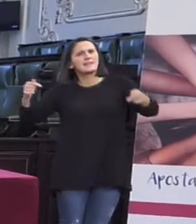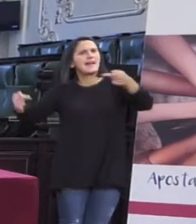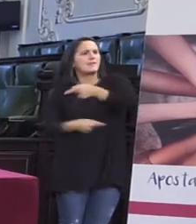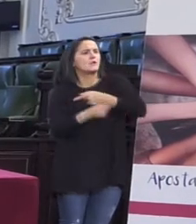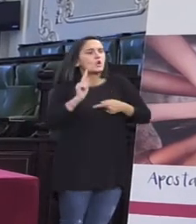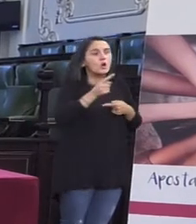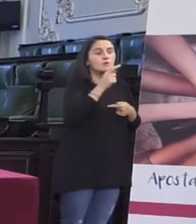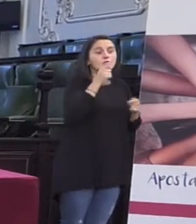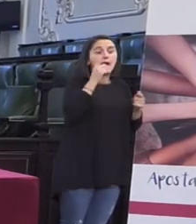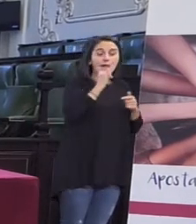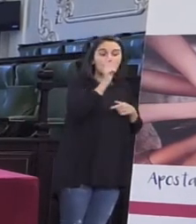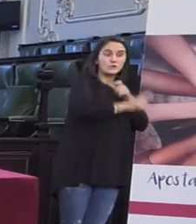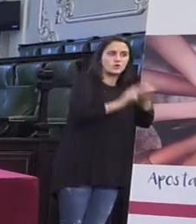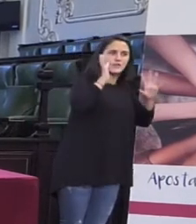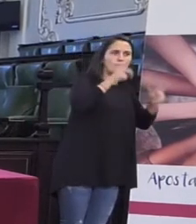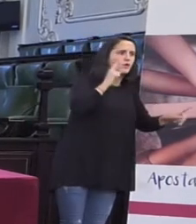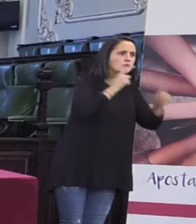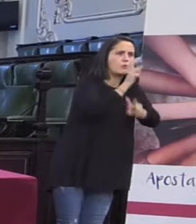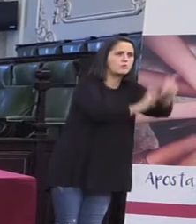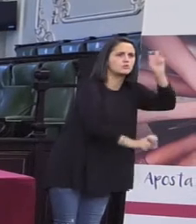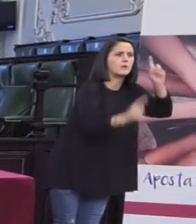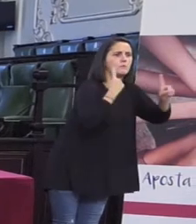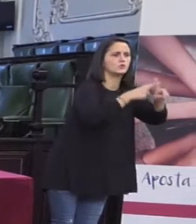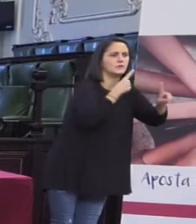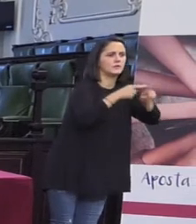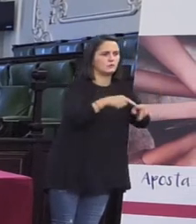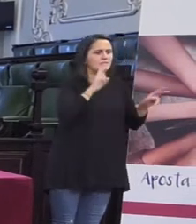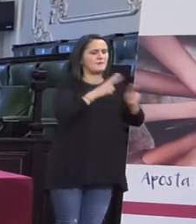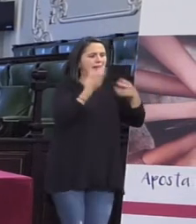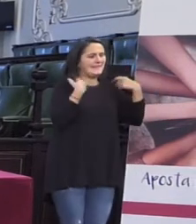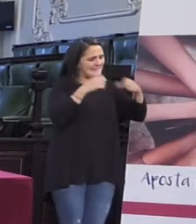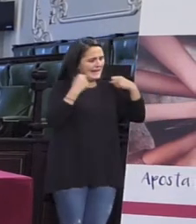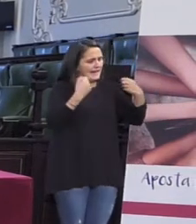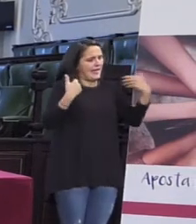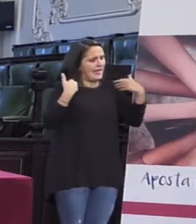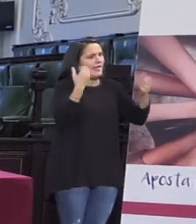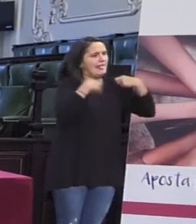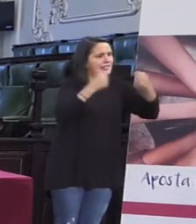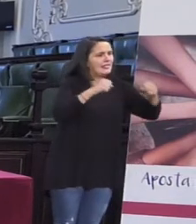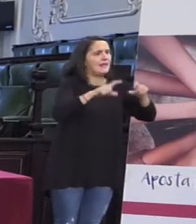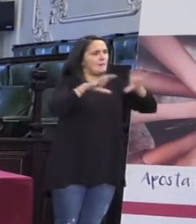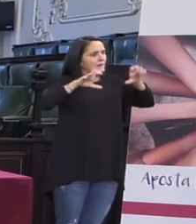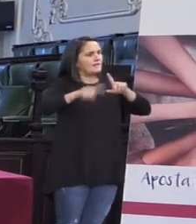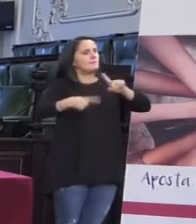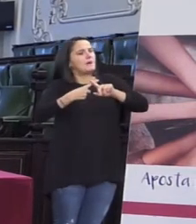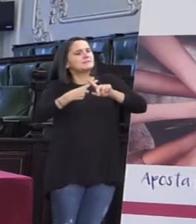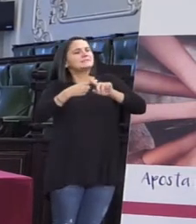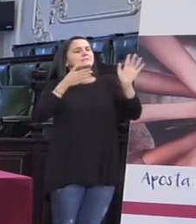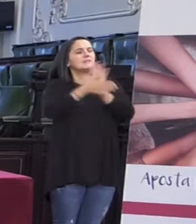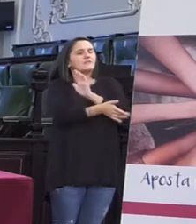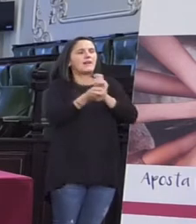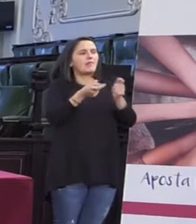Hay personas que se esfuerzan por ser positivos. Esto se entrena, esto se aprende y además es un